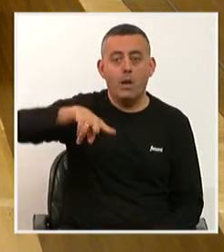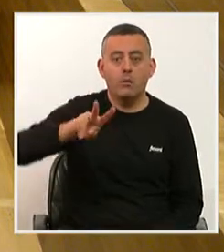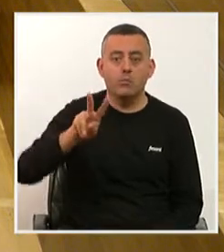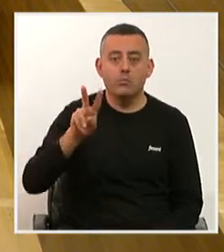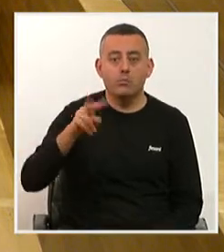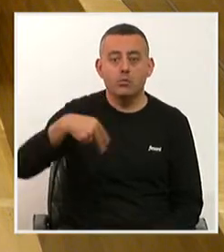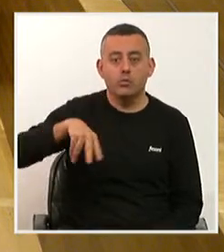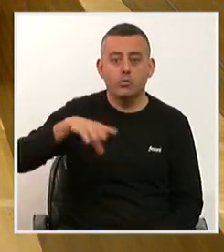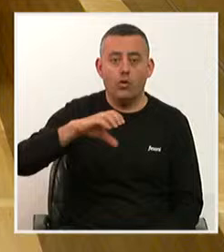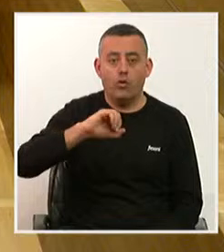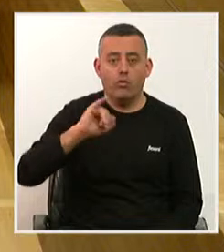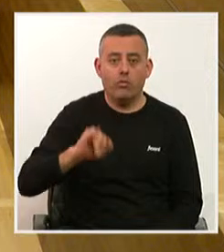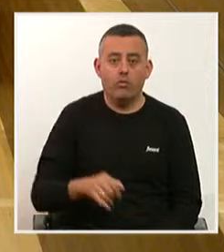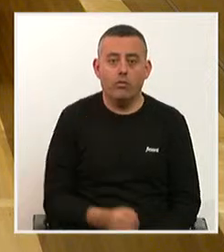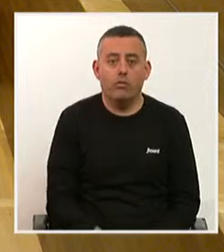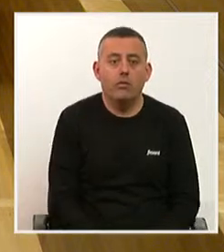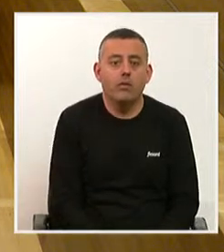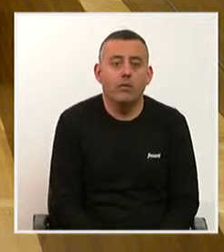Muñoz